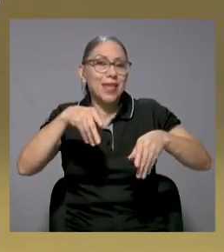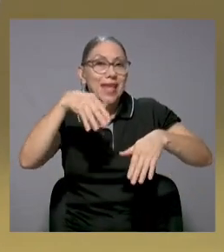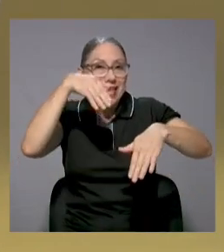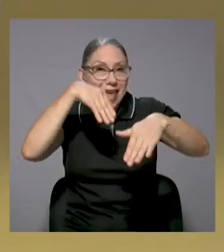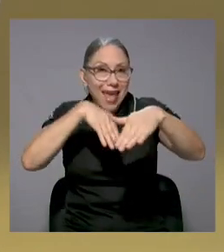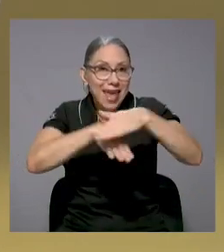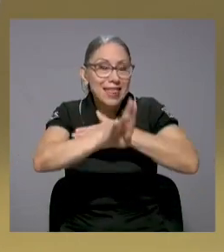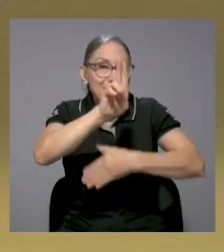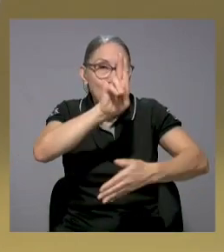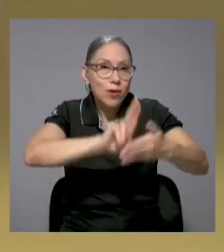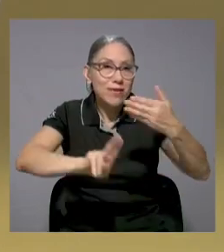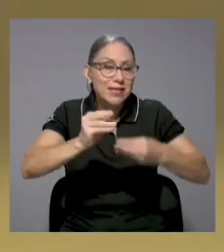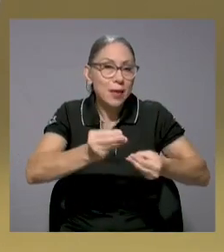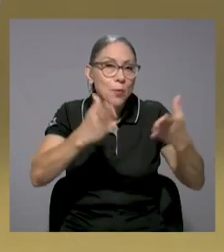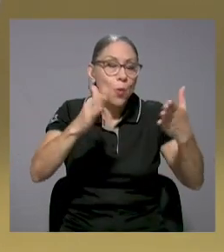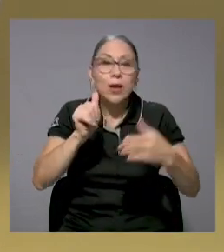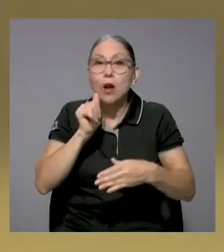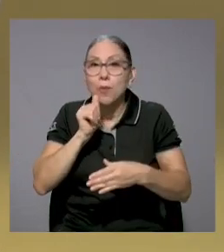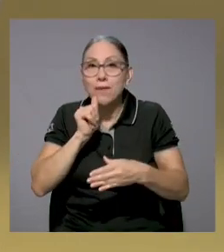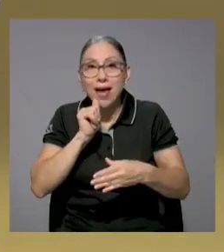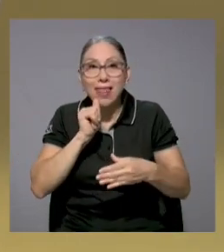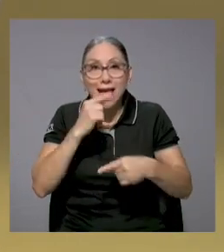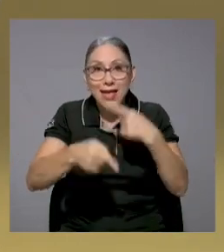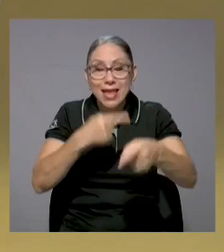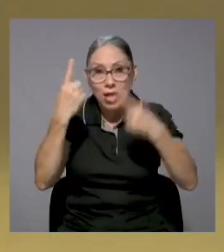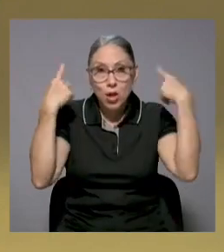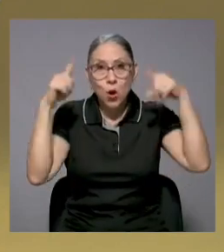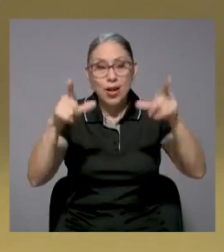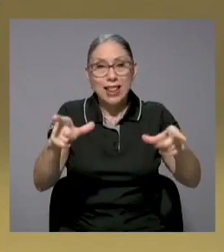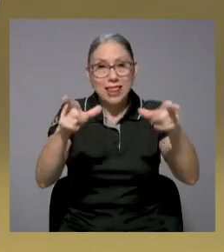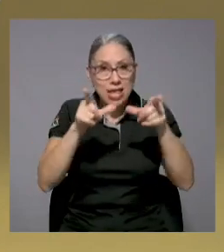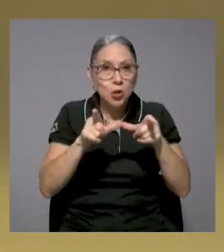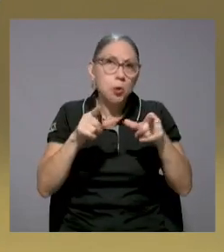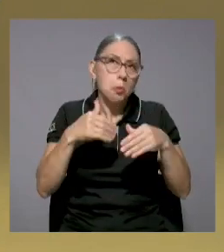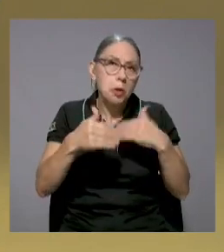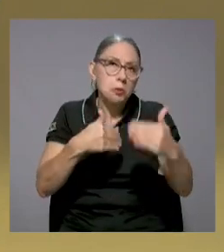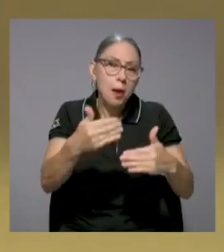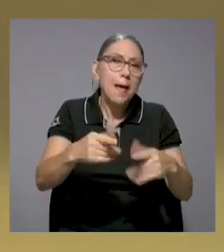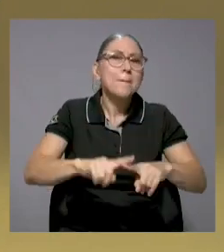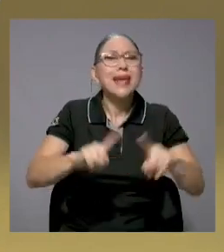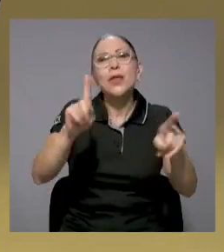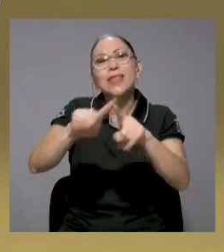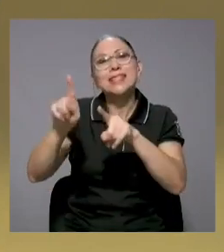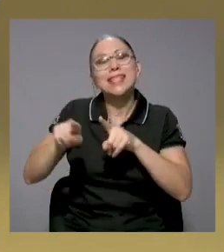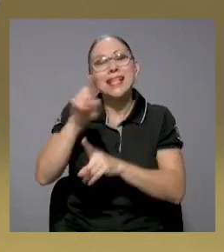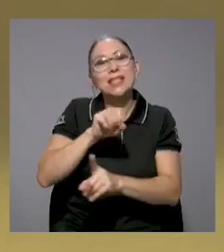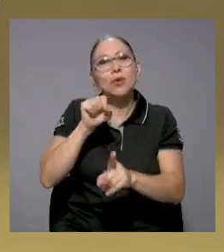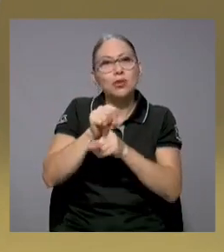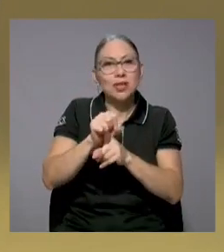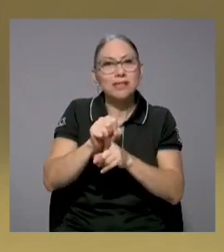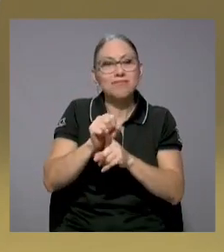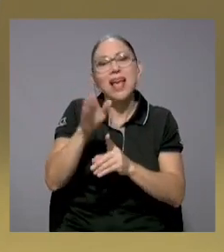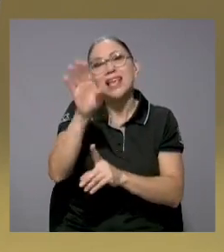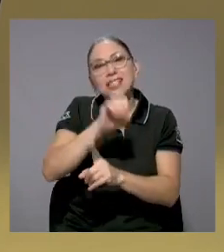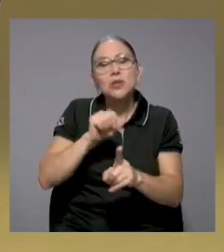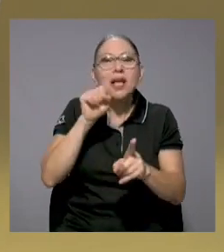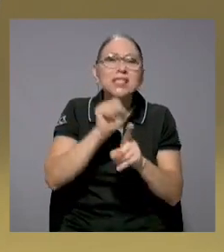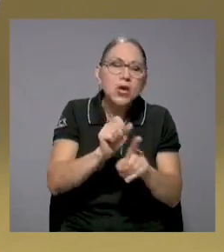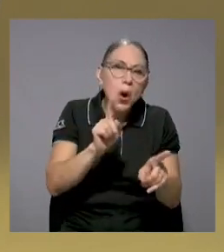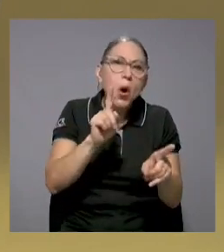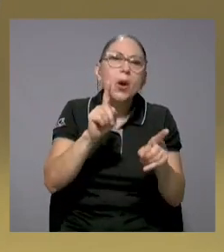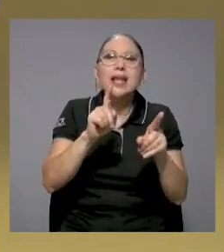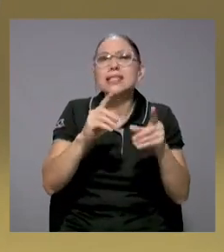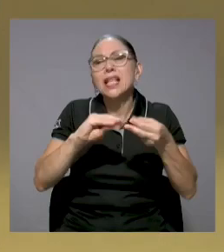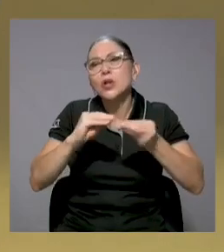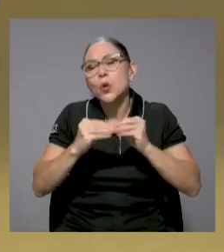y privadas y logra obtener un título, pero por distintos motivos, algunos factores demográficos y otros de la gestión interna de las